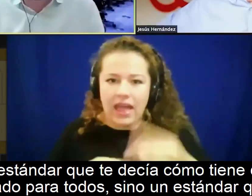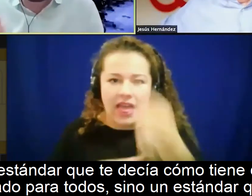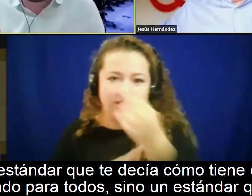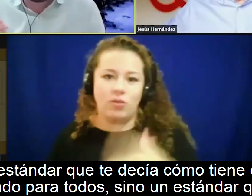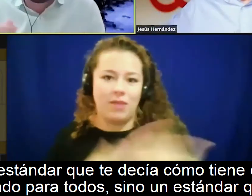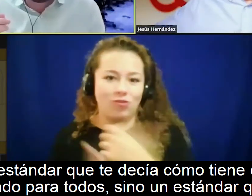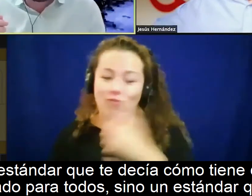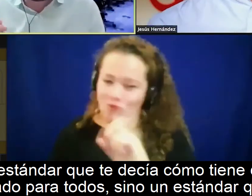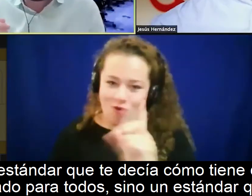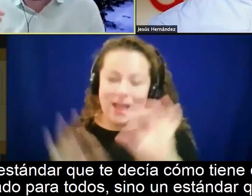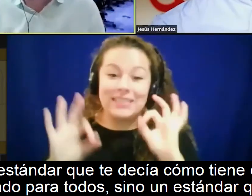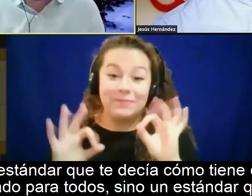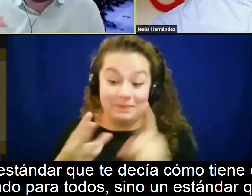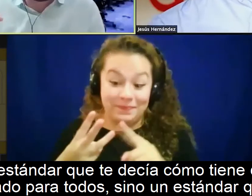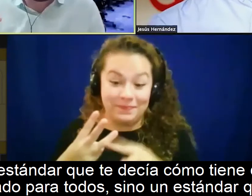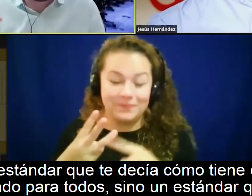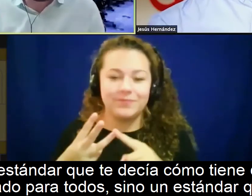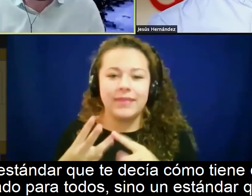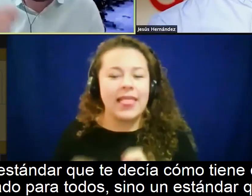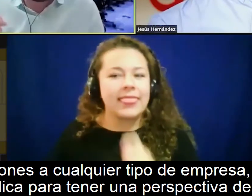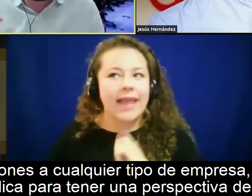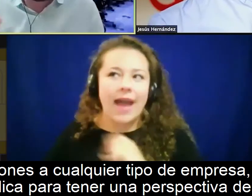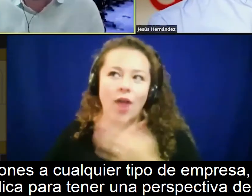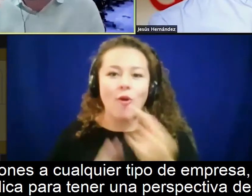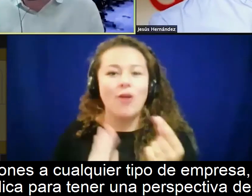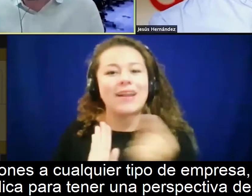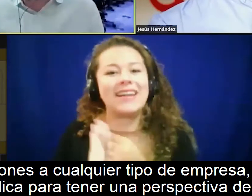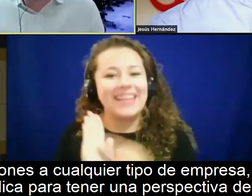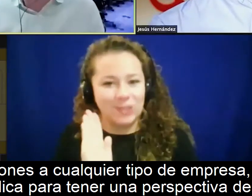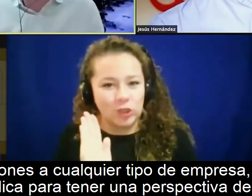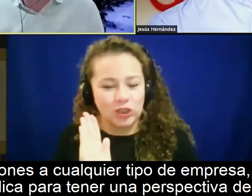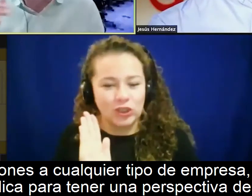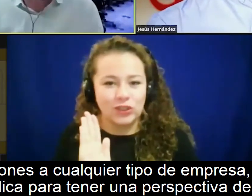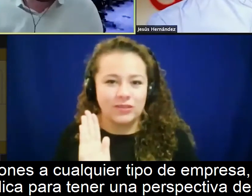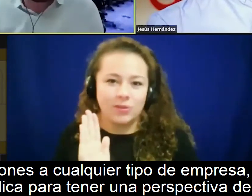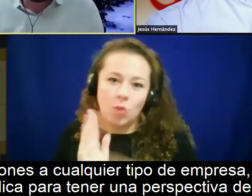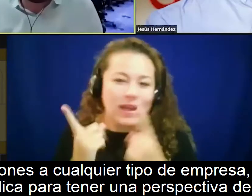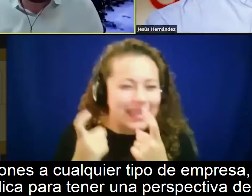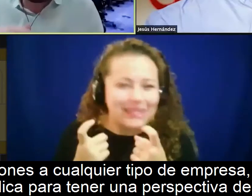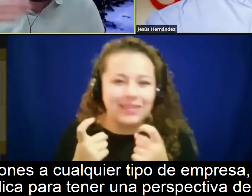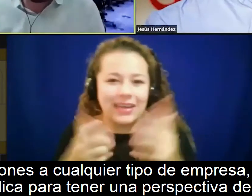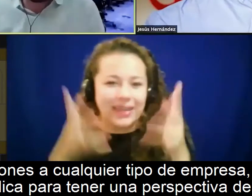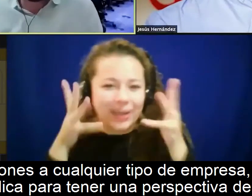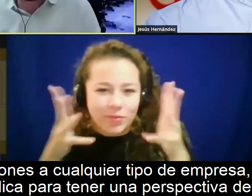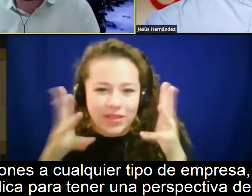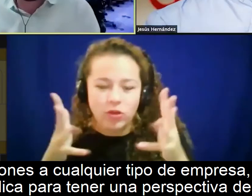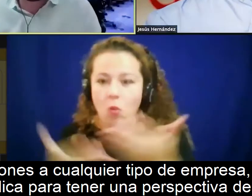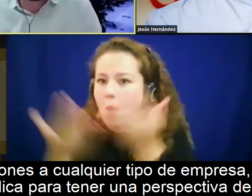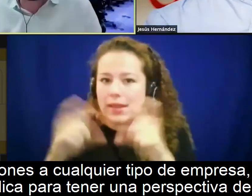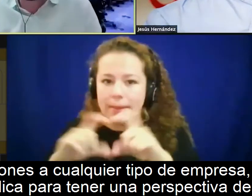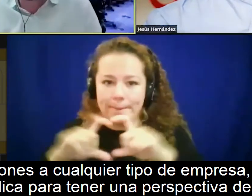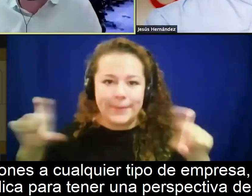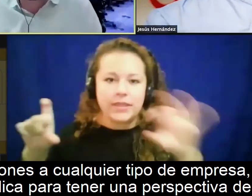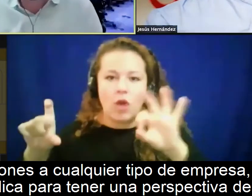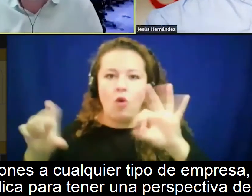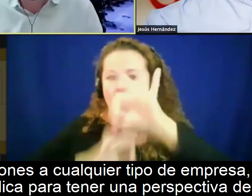estándar que daba requisitos y recomendaciones a cualquier tipo de empresa, de organización o